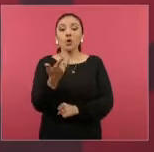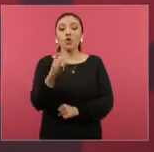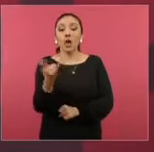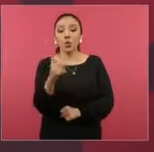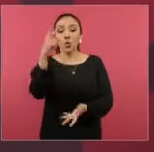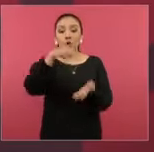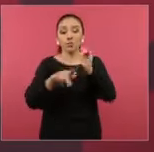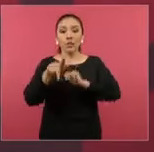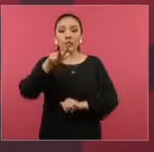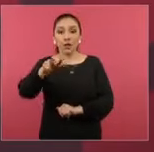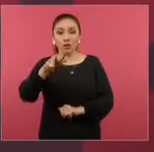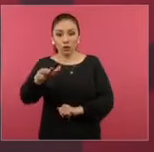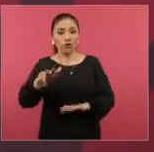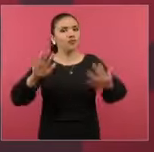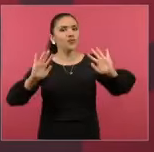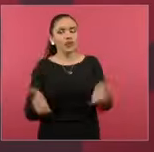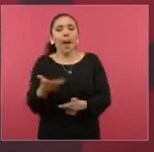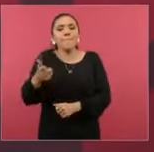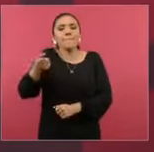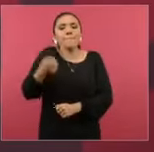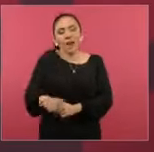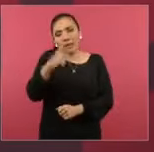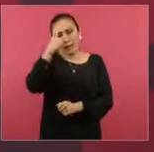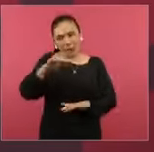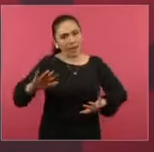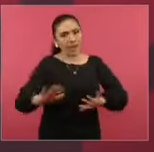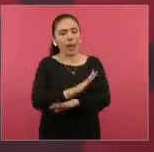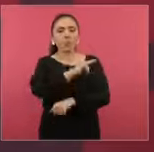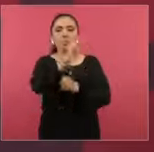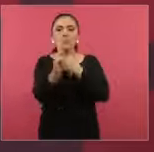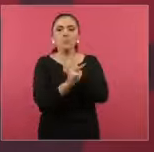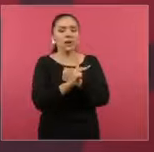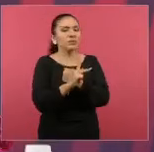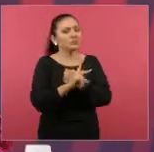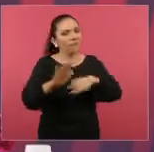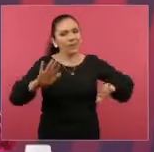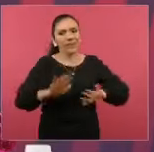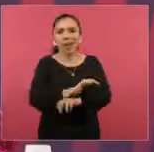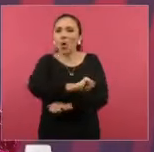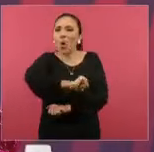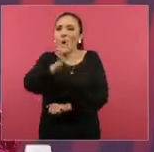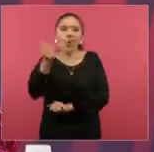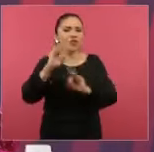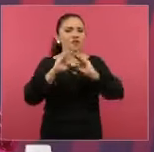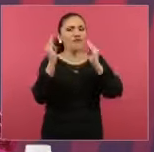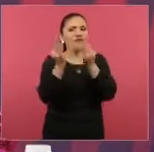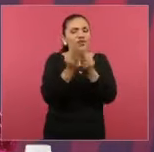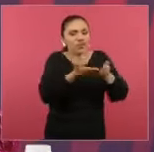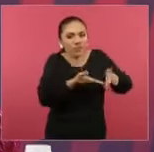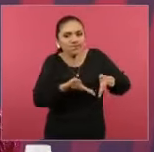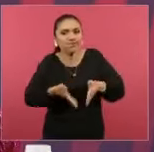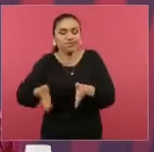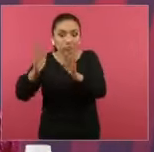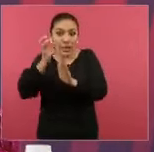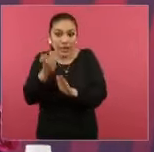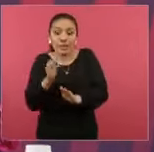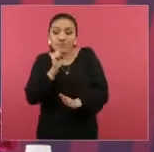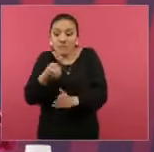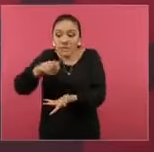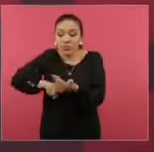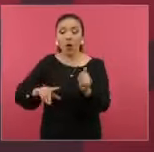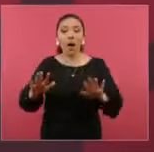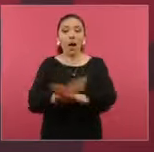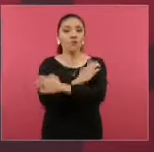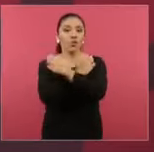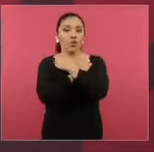un mandato para que el país circulara por otra vía en la cual estamos y la transformación de la educación está en eso.